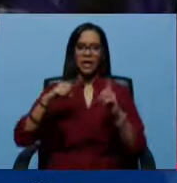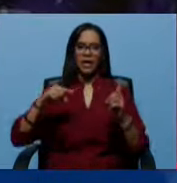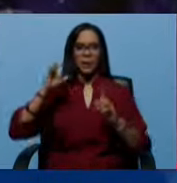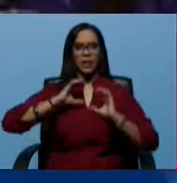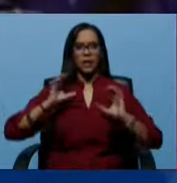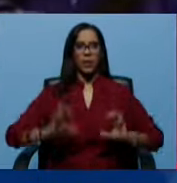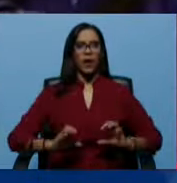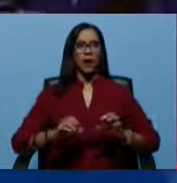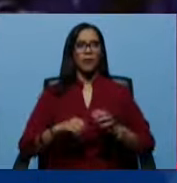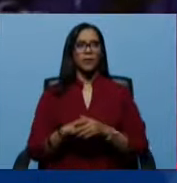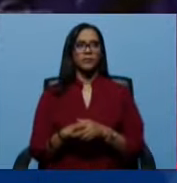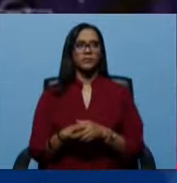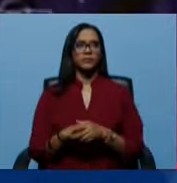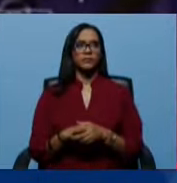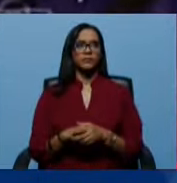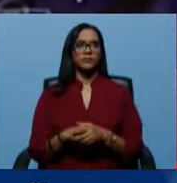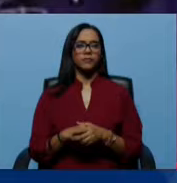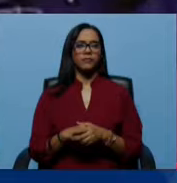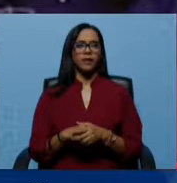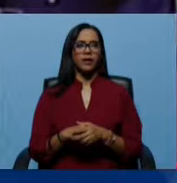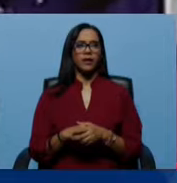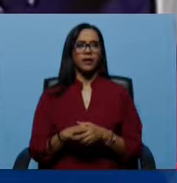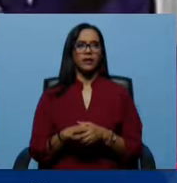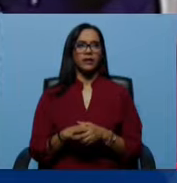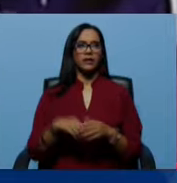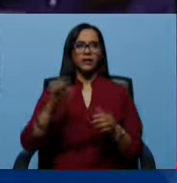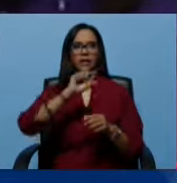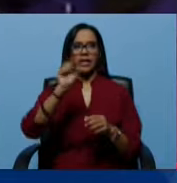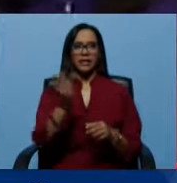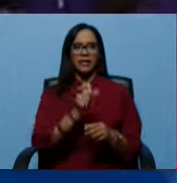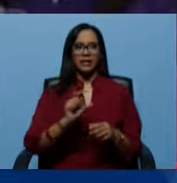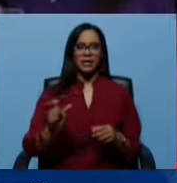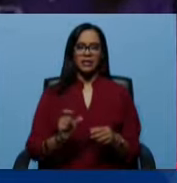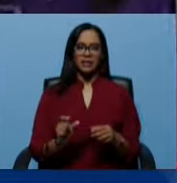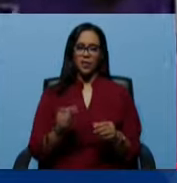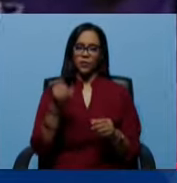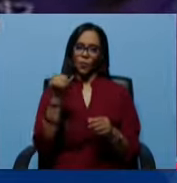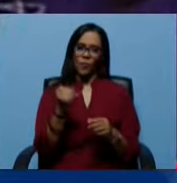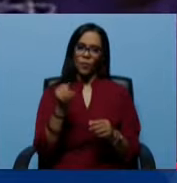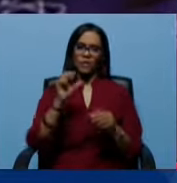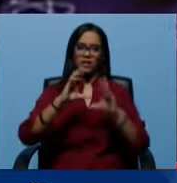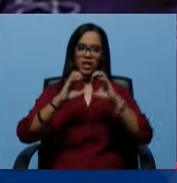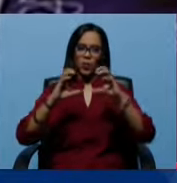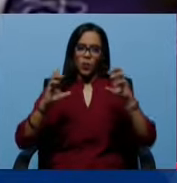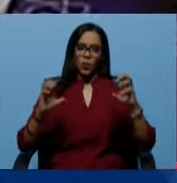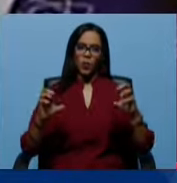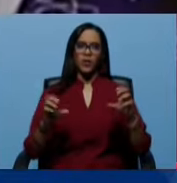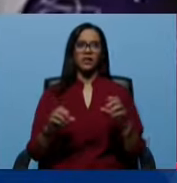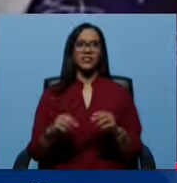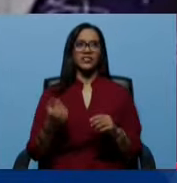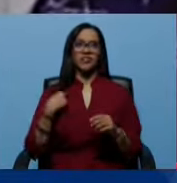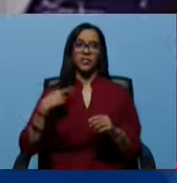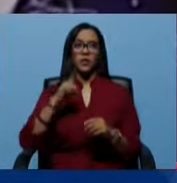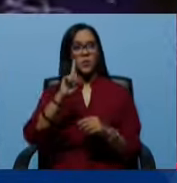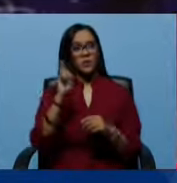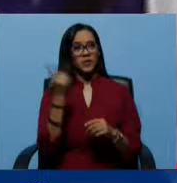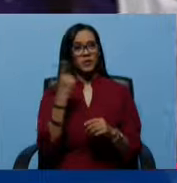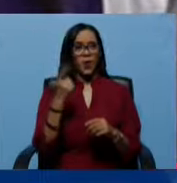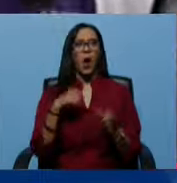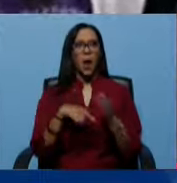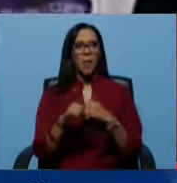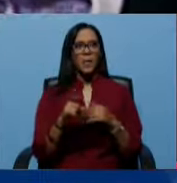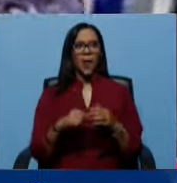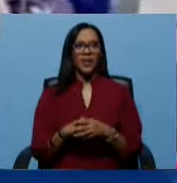Sí, así, y el intestino delgado, el intestino grueso. No, se lo digo porque yo tengo uno solo, pero bueno, ahí voy.